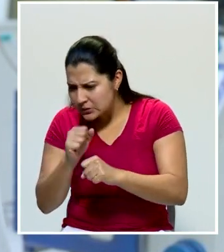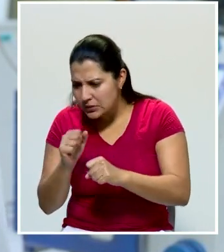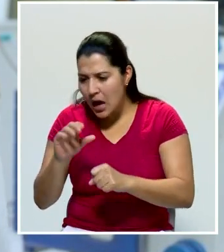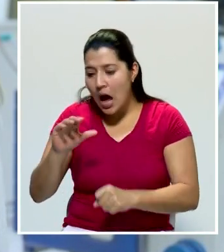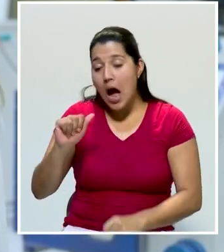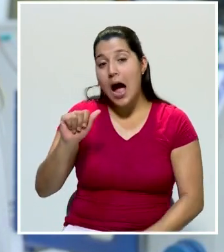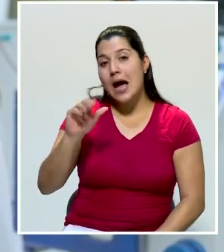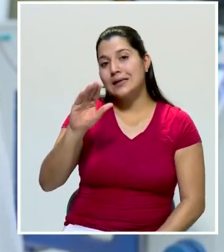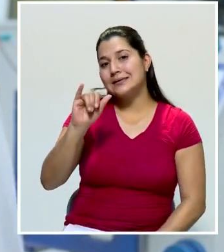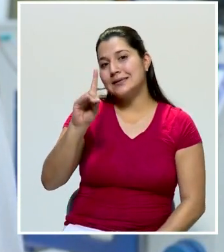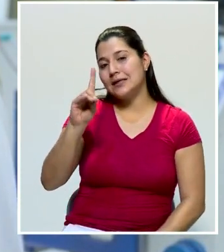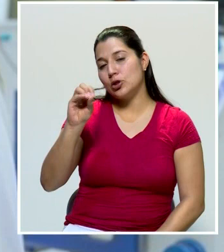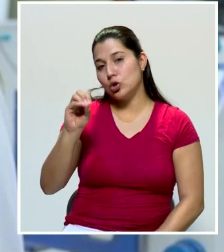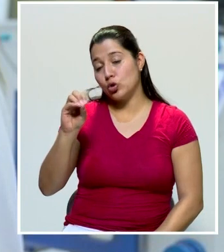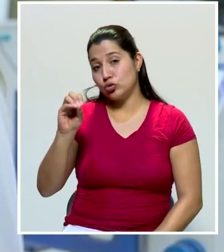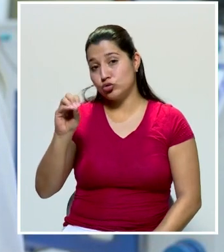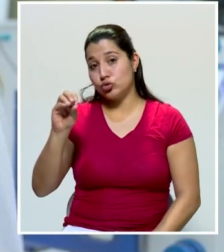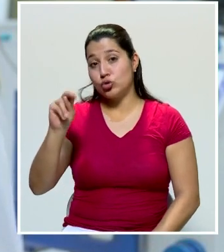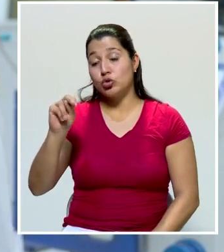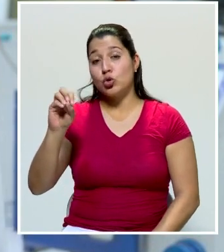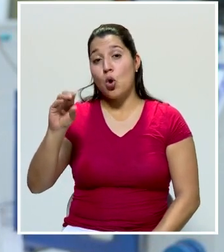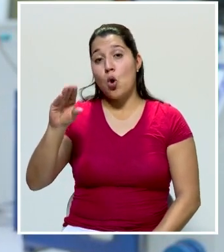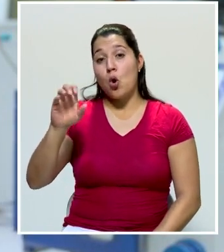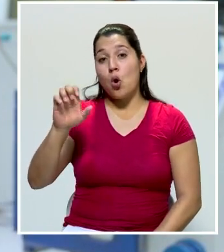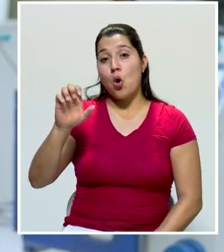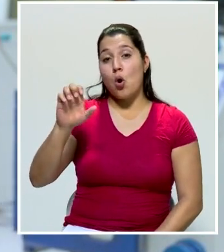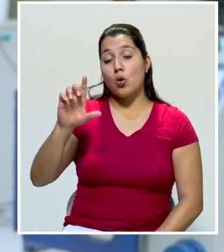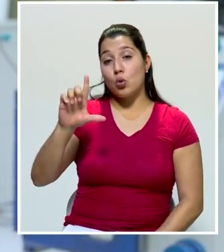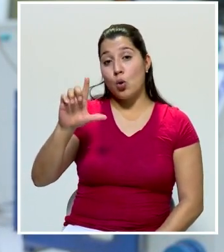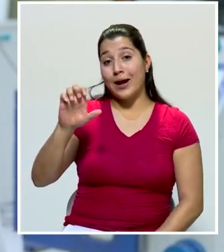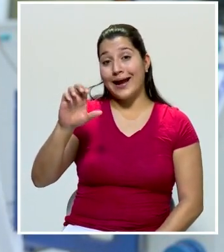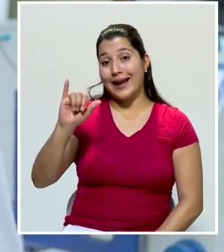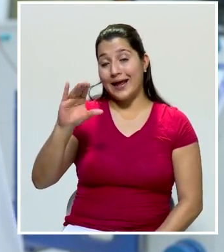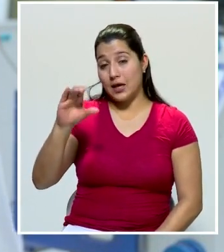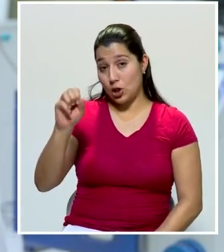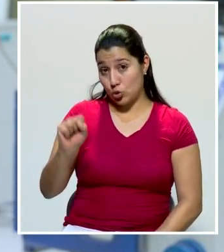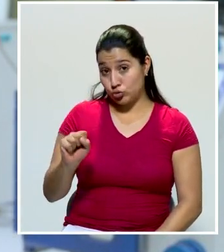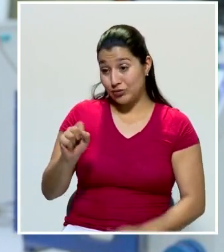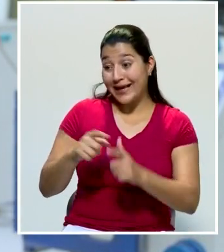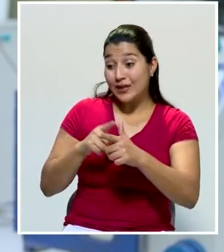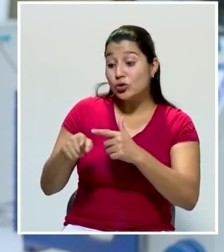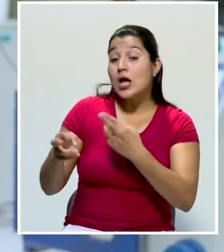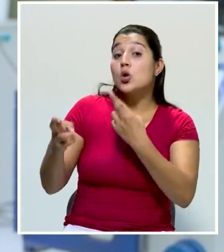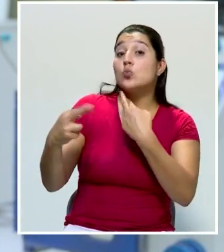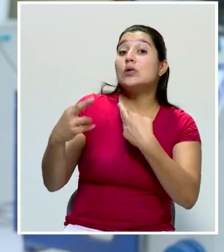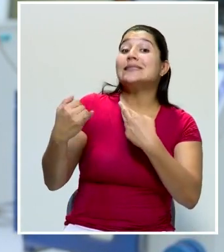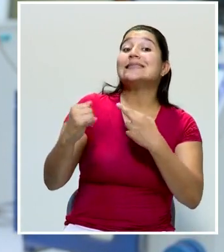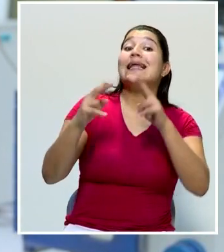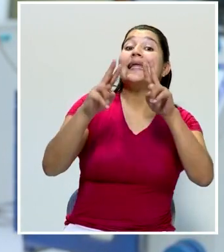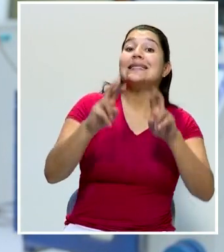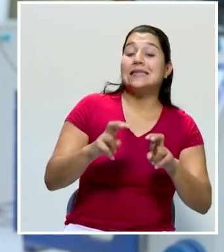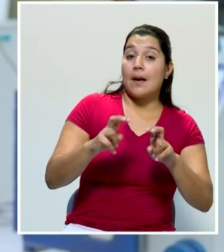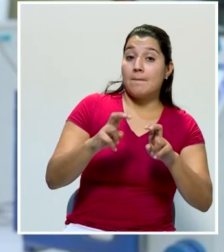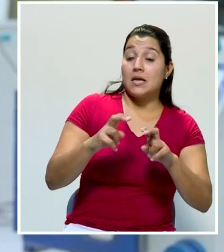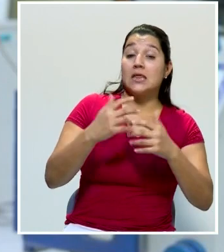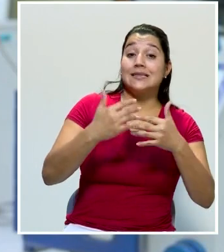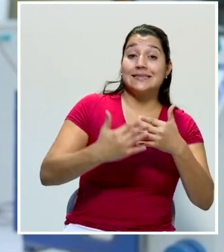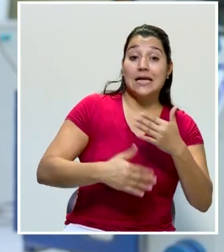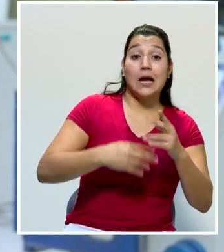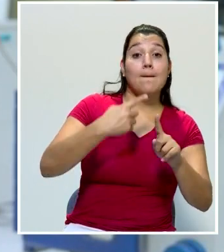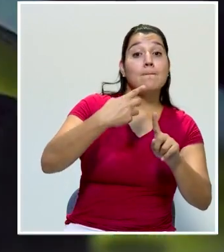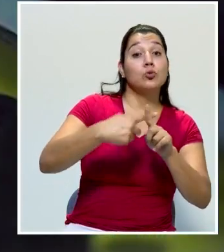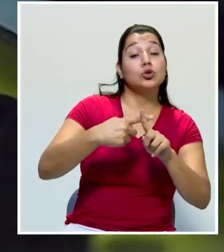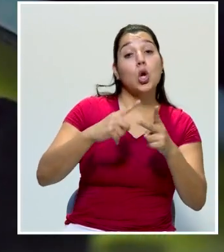nucleicos y finalmente emite un resultado en el cual nos va a decir si la muestra está positiva o negativa por alguno de los 3 virus